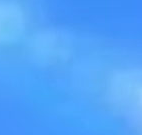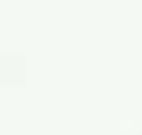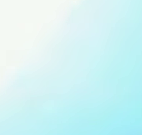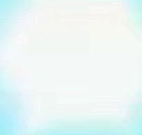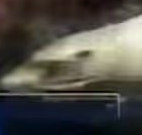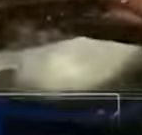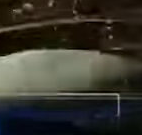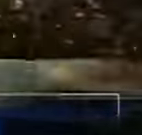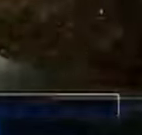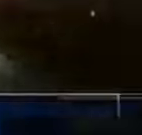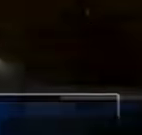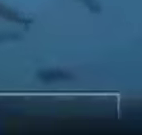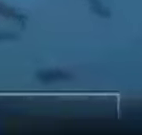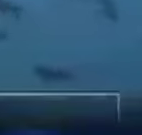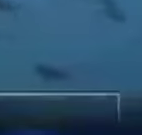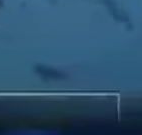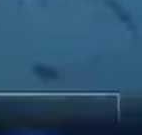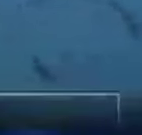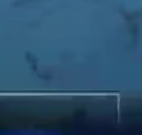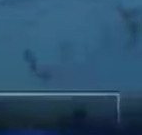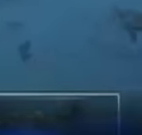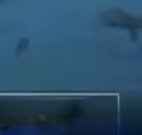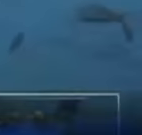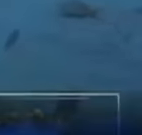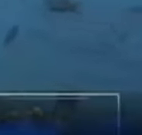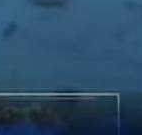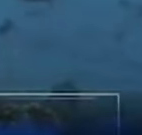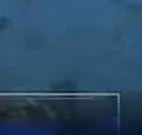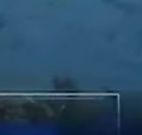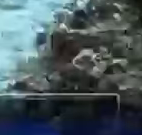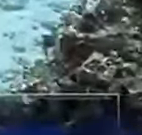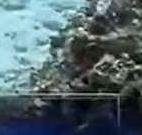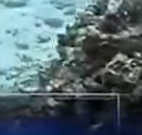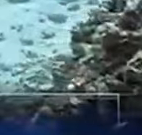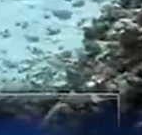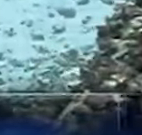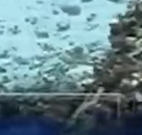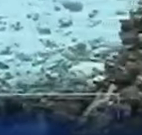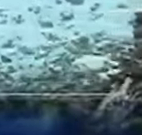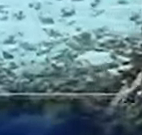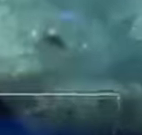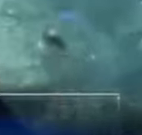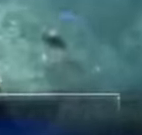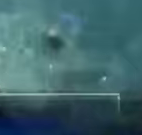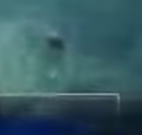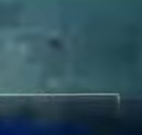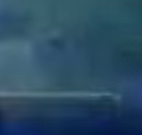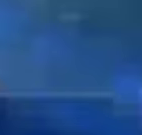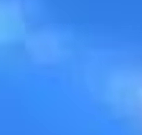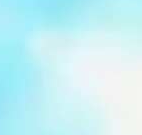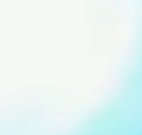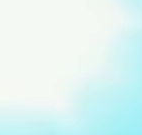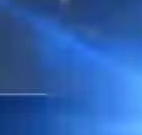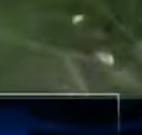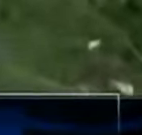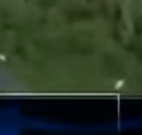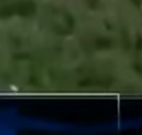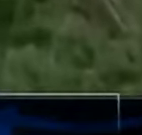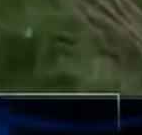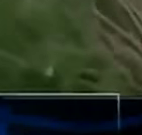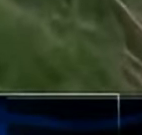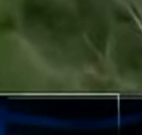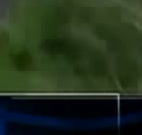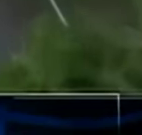Normalización. Ecuador mostrará su política sobre conservación marítima en conferencia Nuestro Océano. Y en